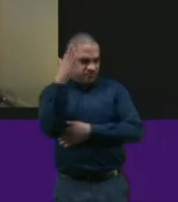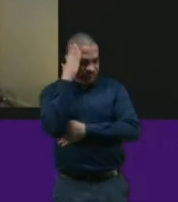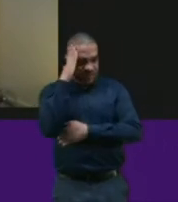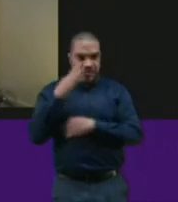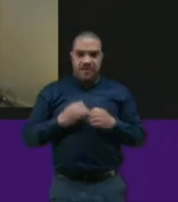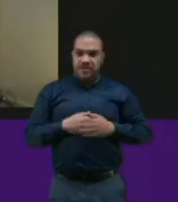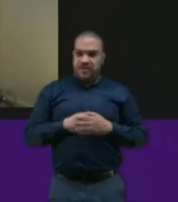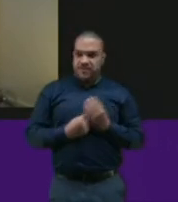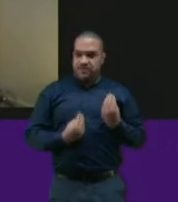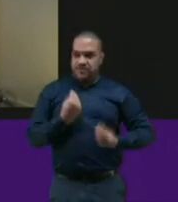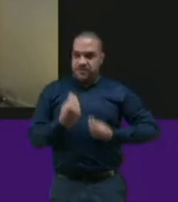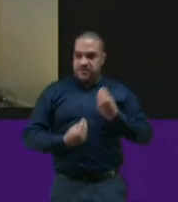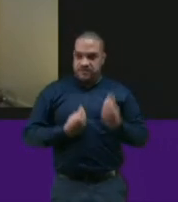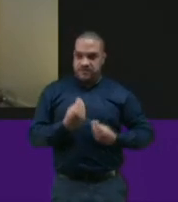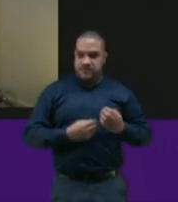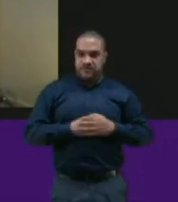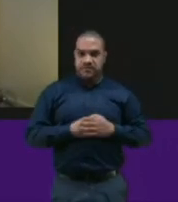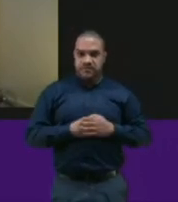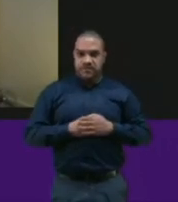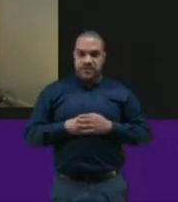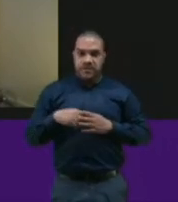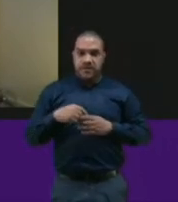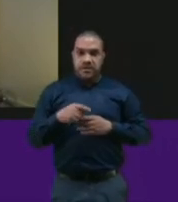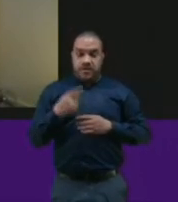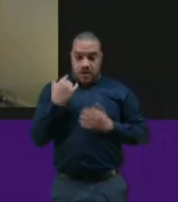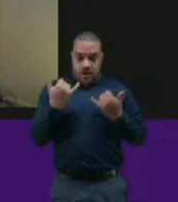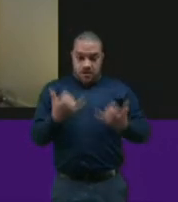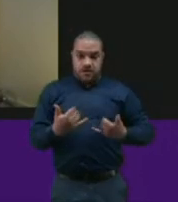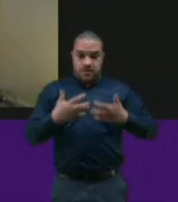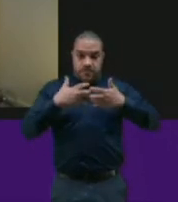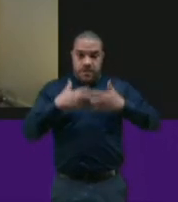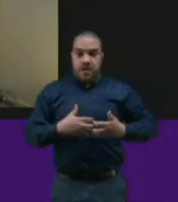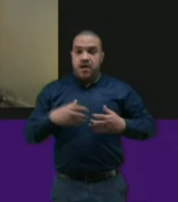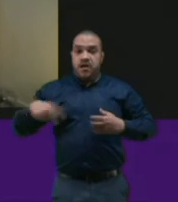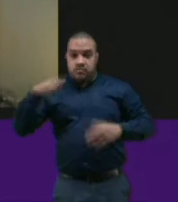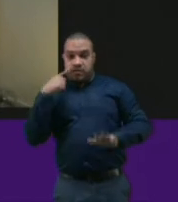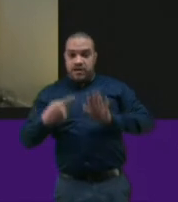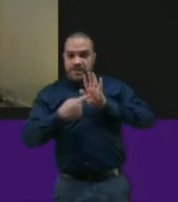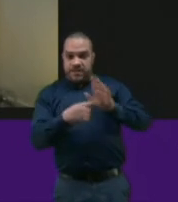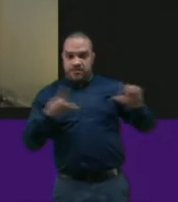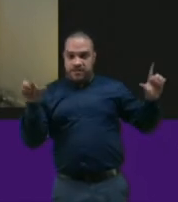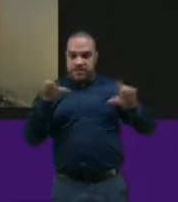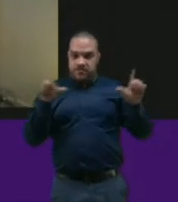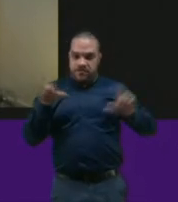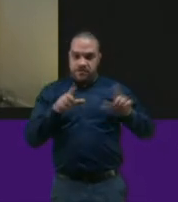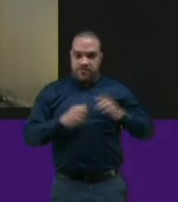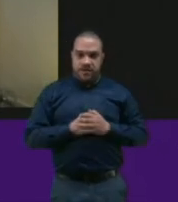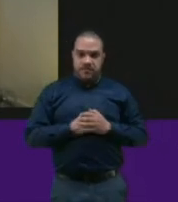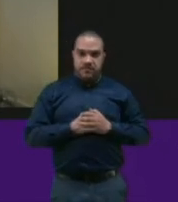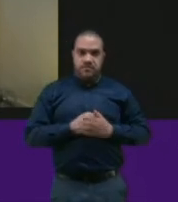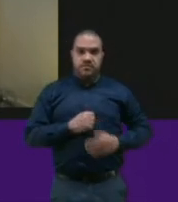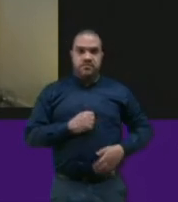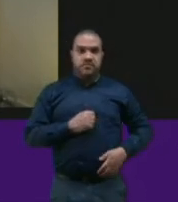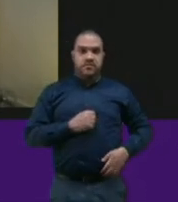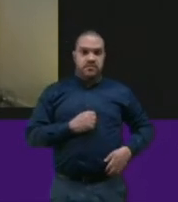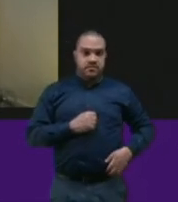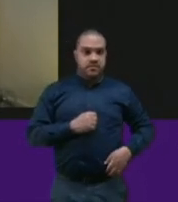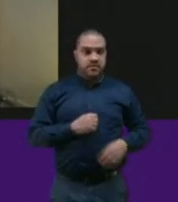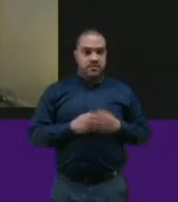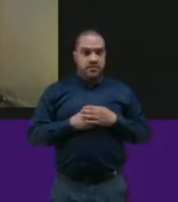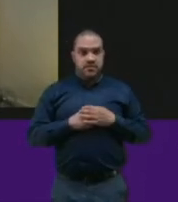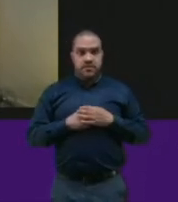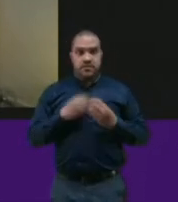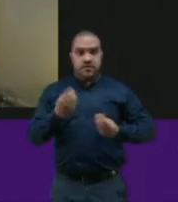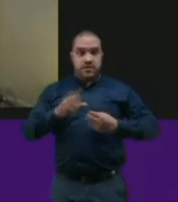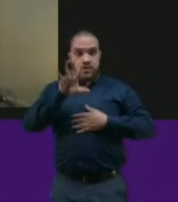gente, todos, que este evento fue montado con una cuota, que no es la palabra que más le guste a todo el mundo, pero sí el